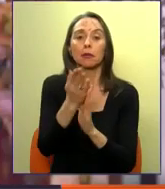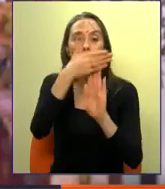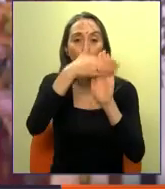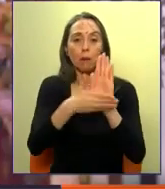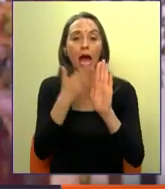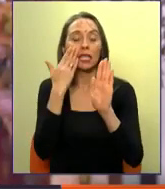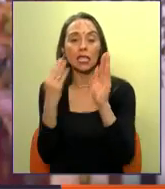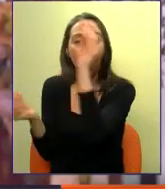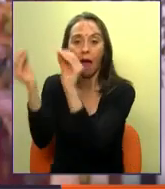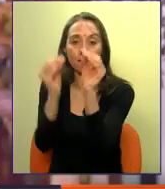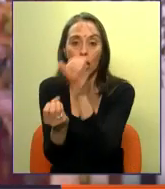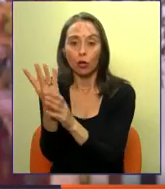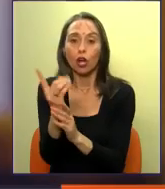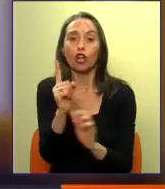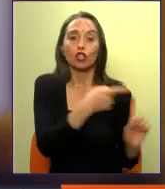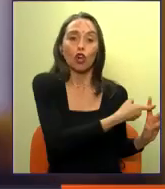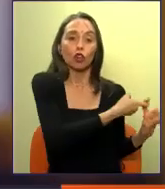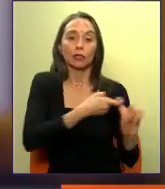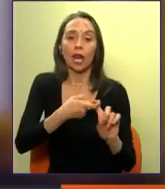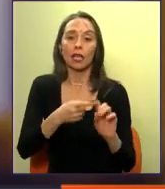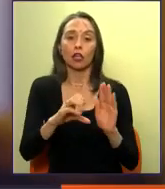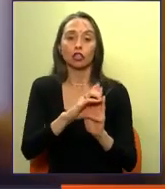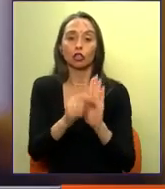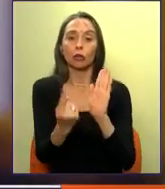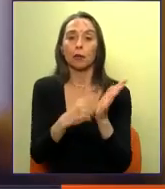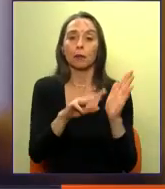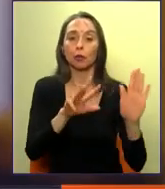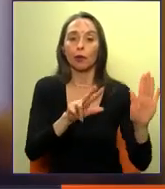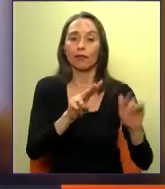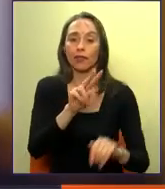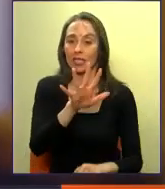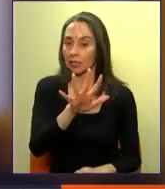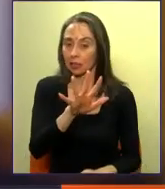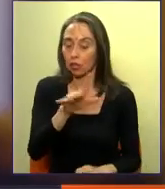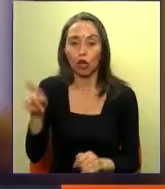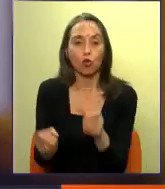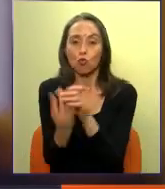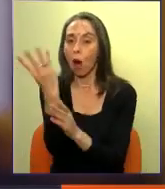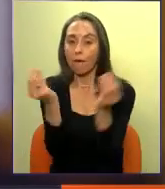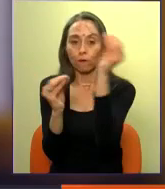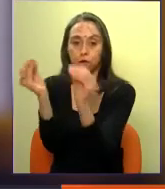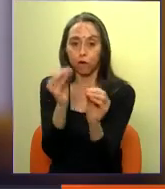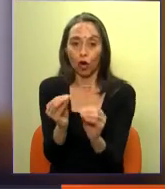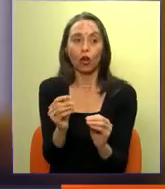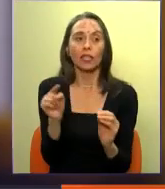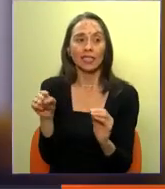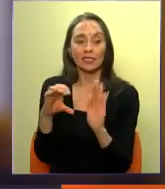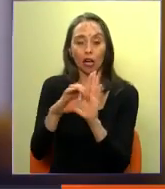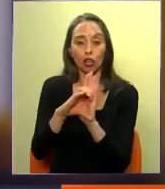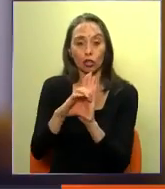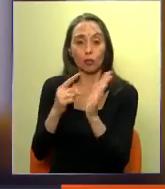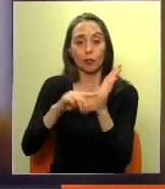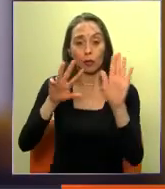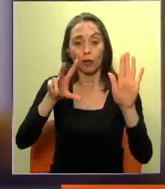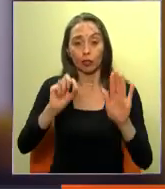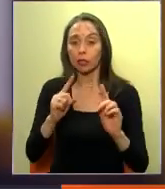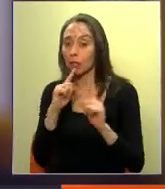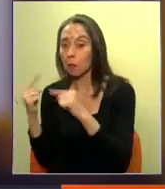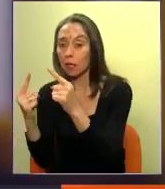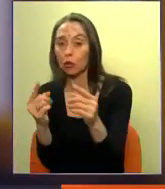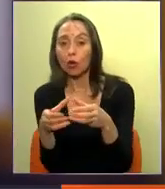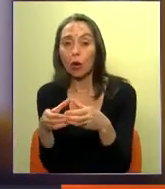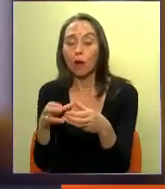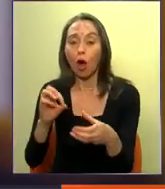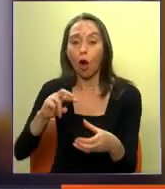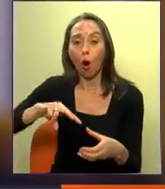como referencia la Constitución del 25. No fue una constitución en que se haya consultado a sectores no gubernamentales. Eso